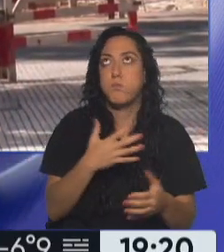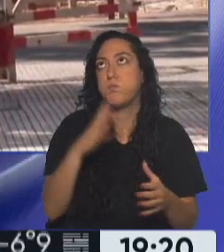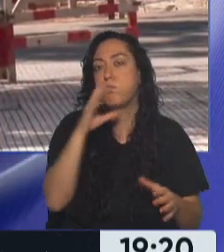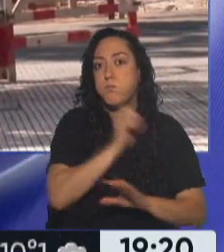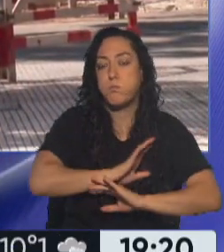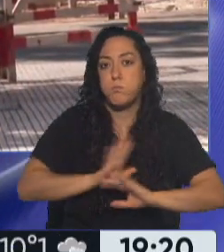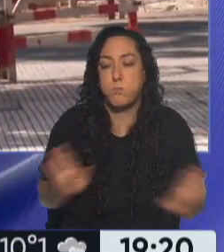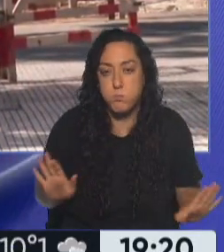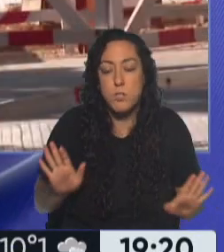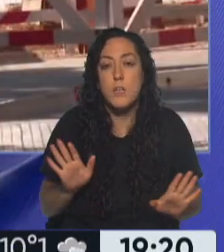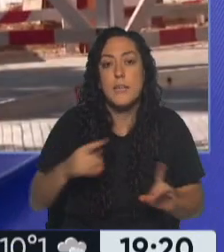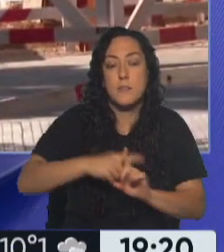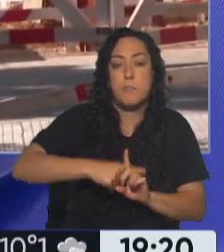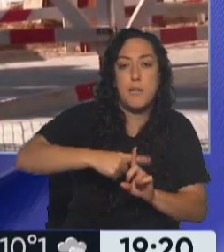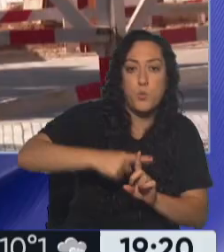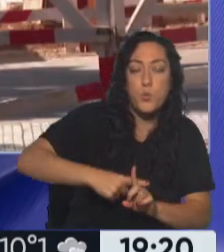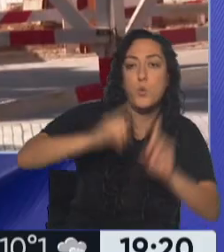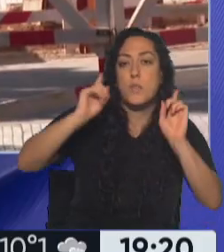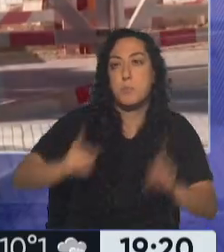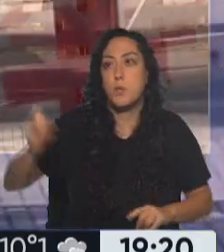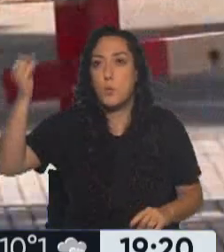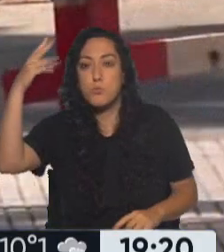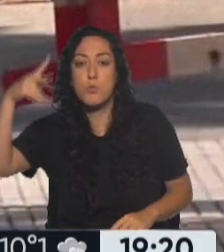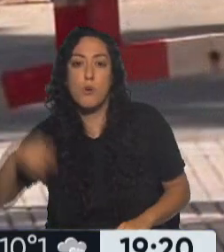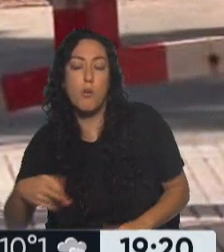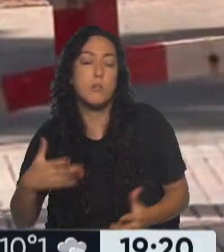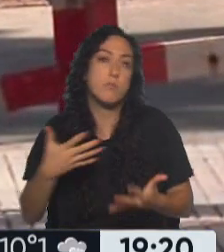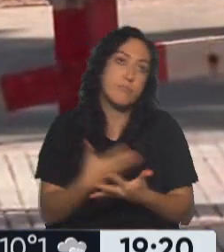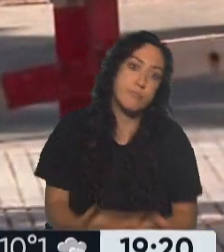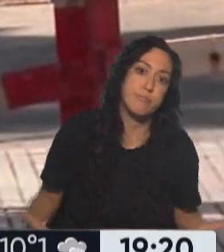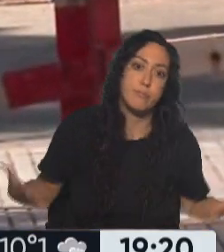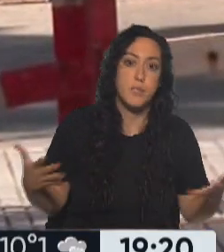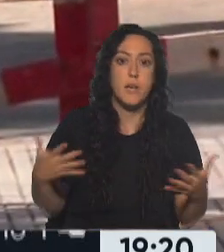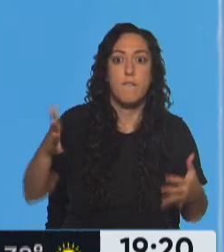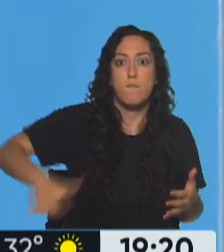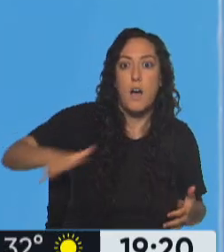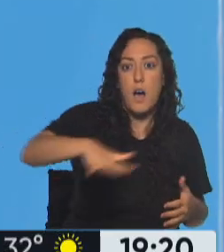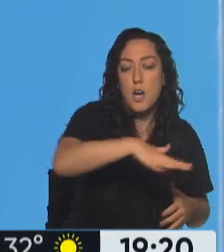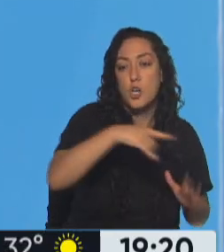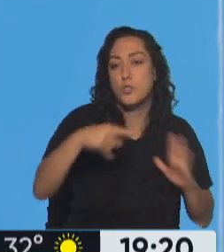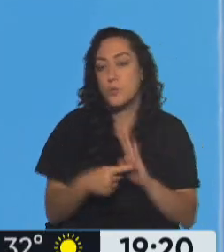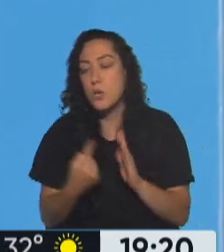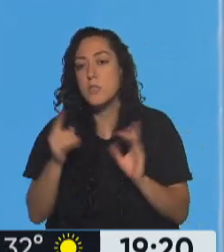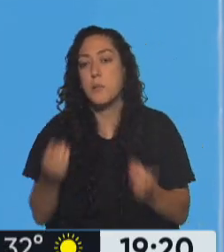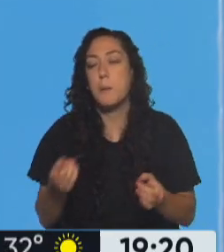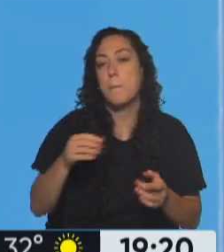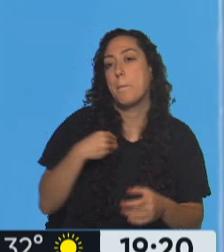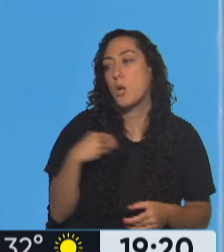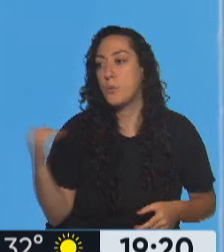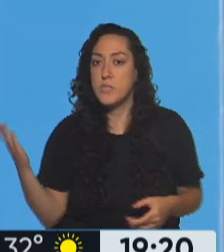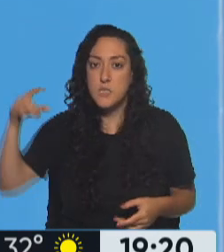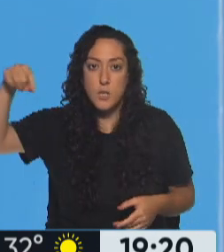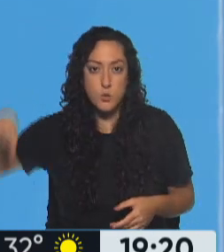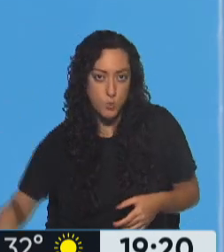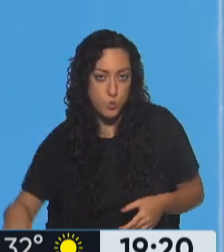altas temperaturas y por la falta de luz. Bueno, diversos barrios de la ciudad de Buenos Aires, también el sur del conurbano